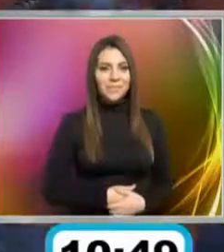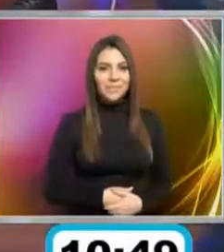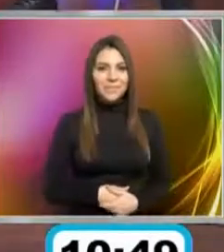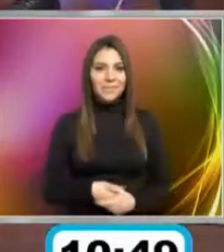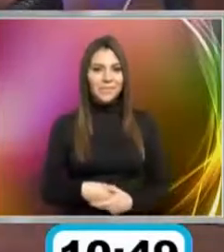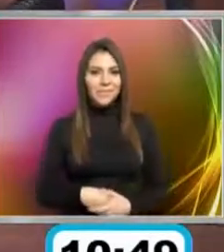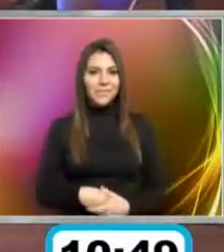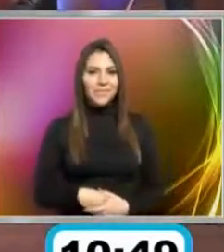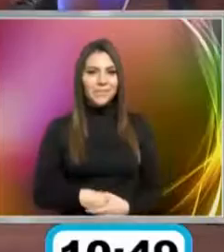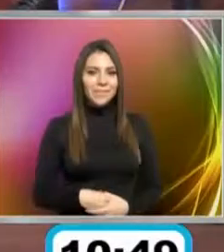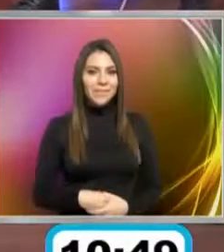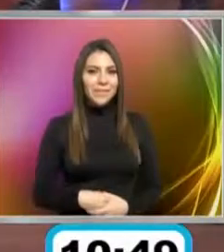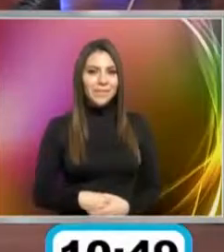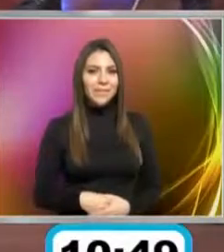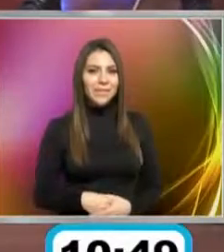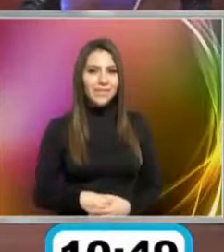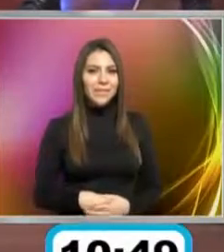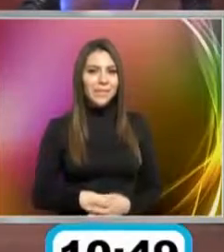Gracias.